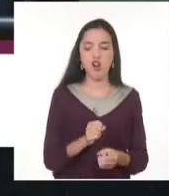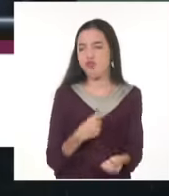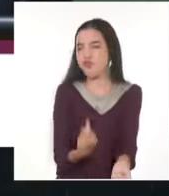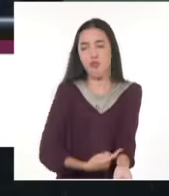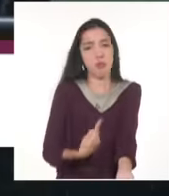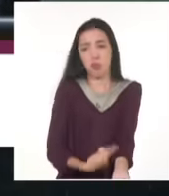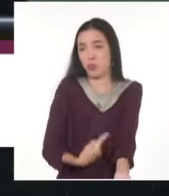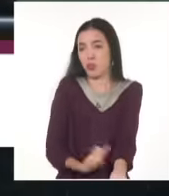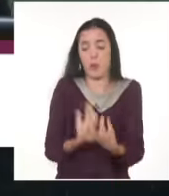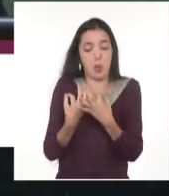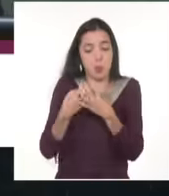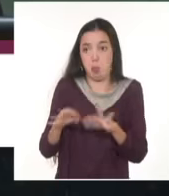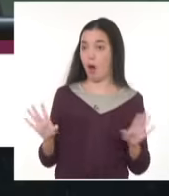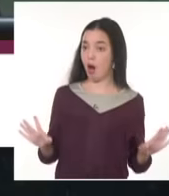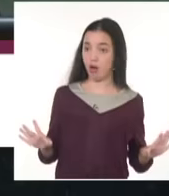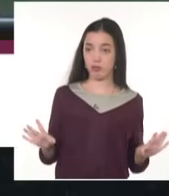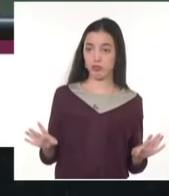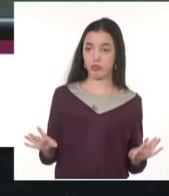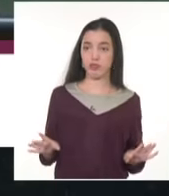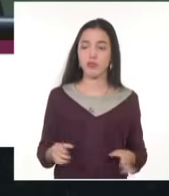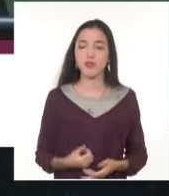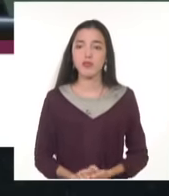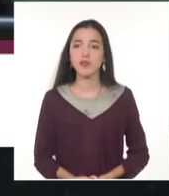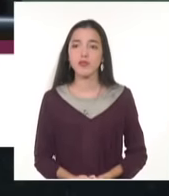Agresivas doctrinas militares de dominación,